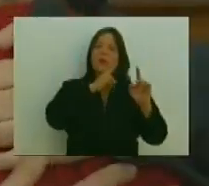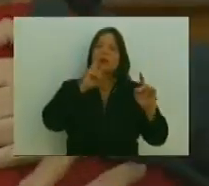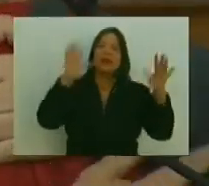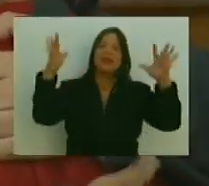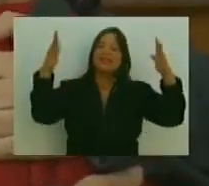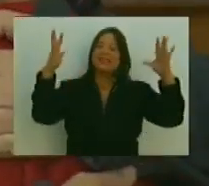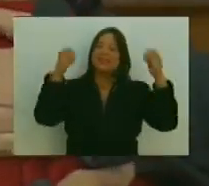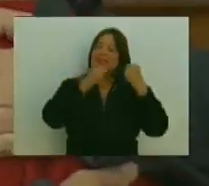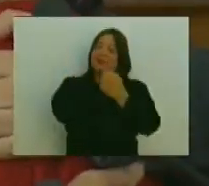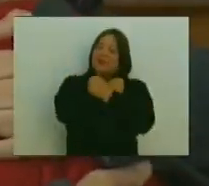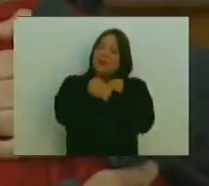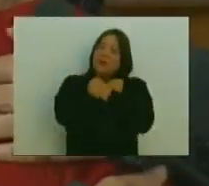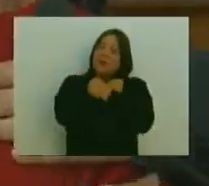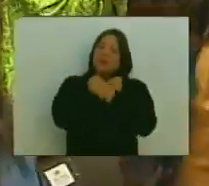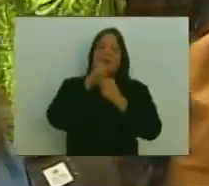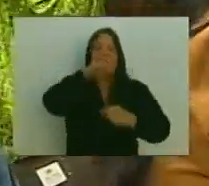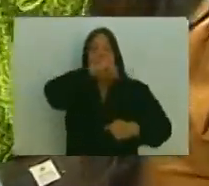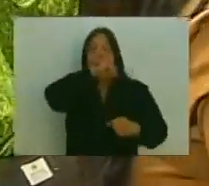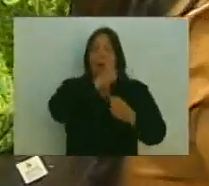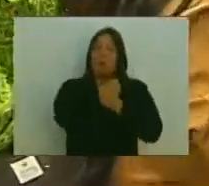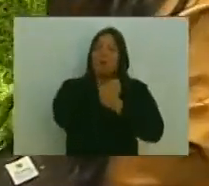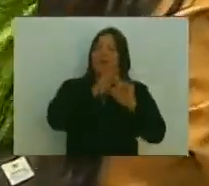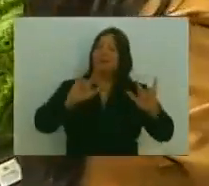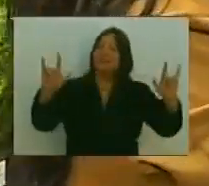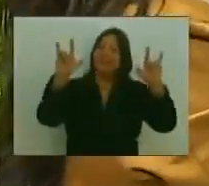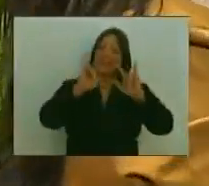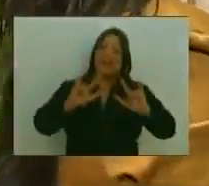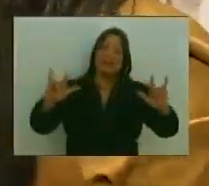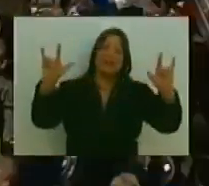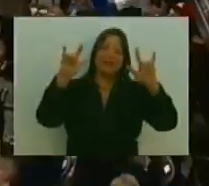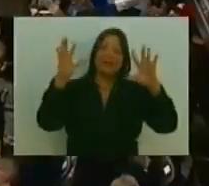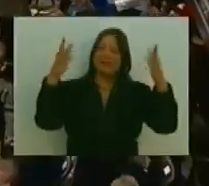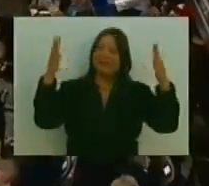Ay, ay, ay. Hasta no te puedo ver, mamita.